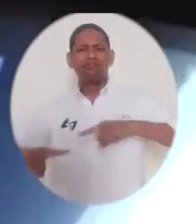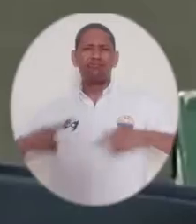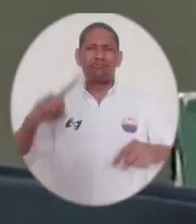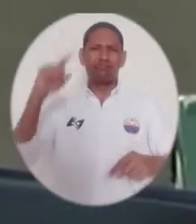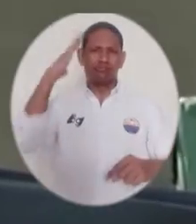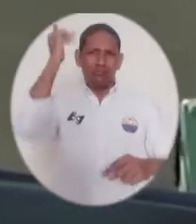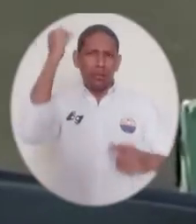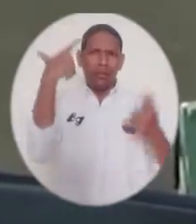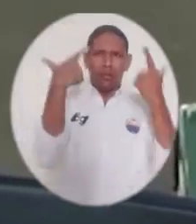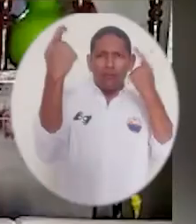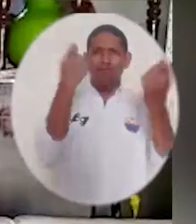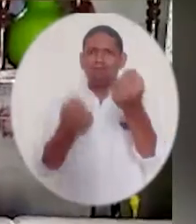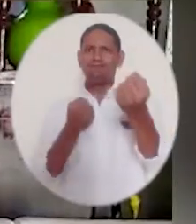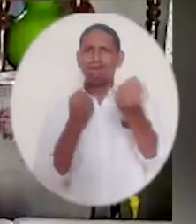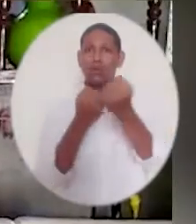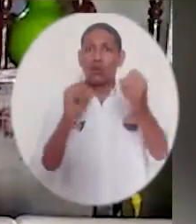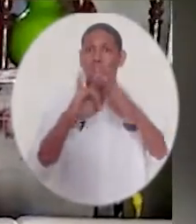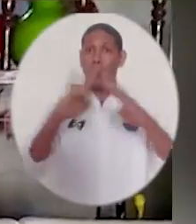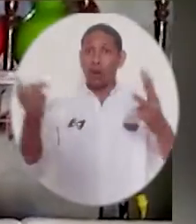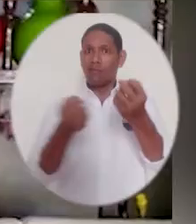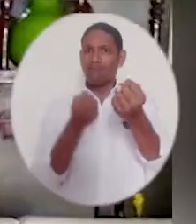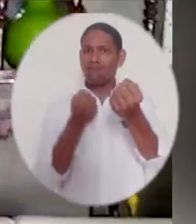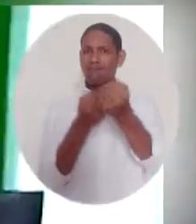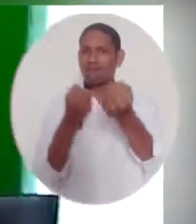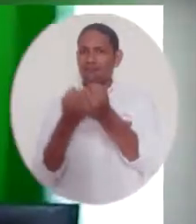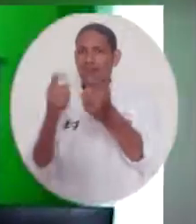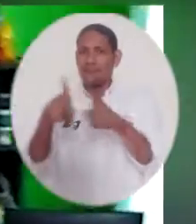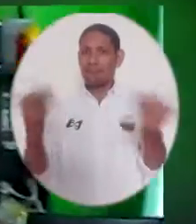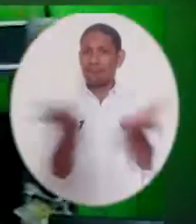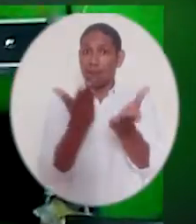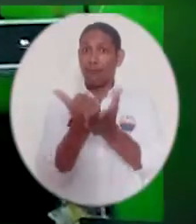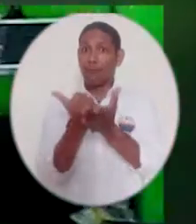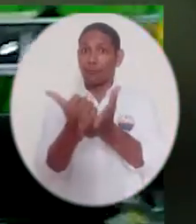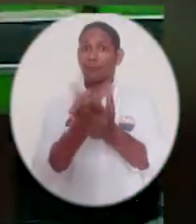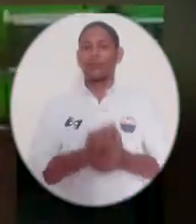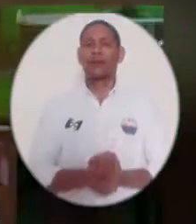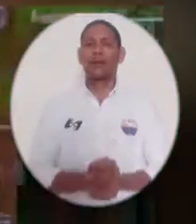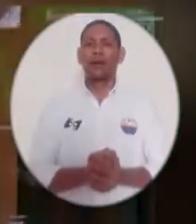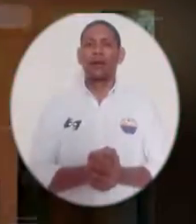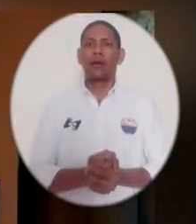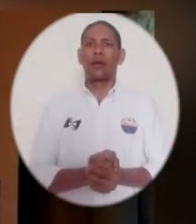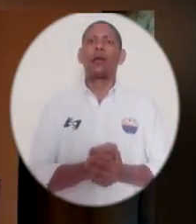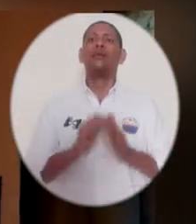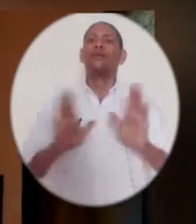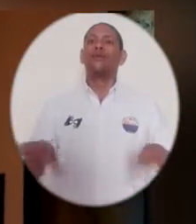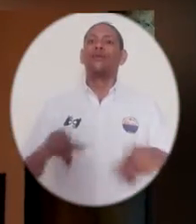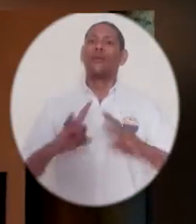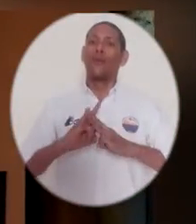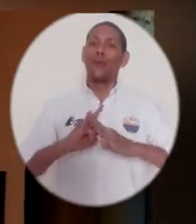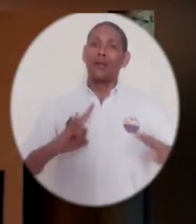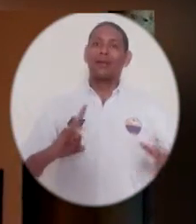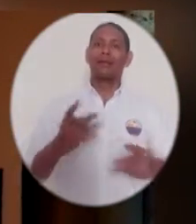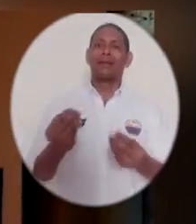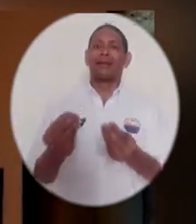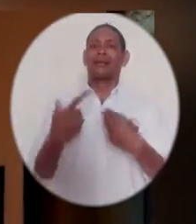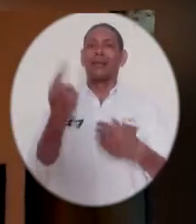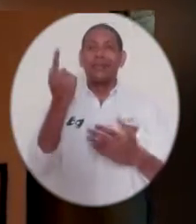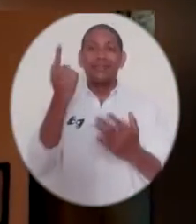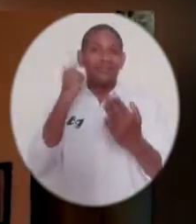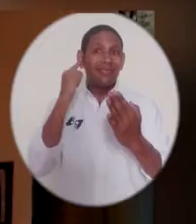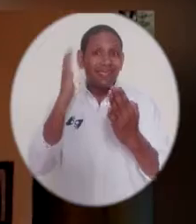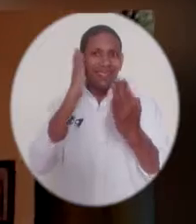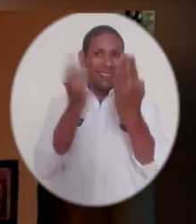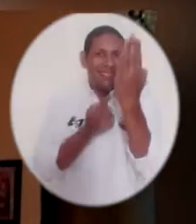administrativas, ratifican el respaldo y apoyo que UniMagdalena brinda a sus estudiantes. Y la Universidad de Magdalena me ha dado una